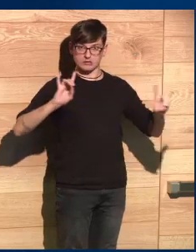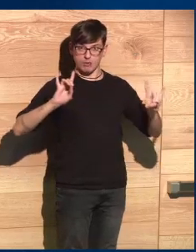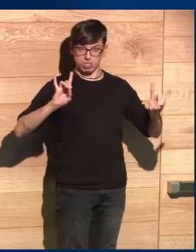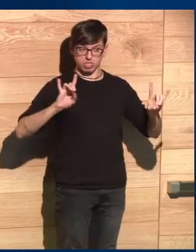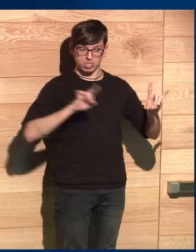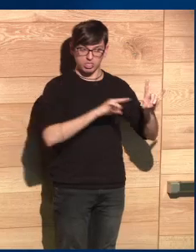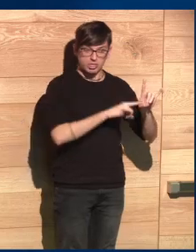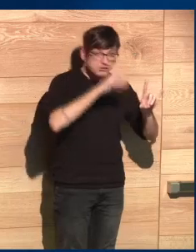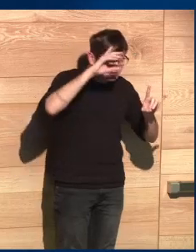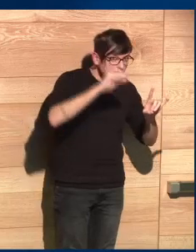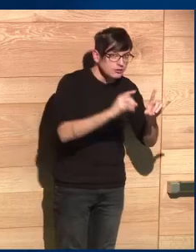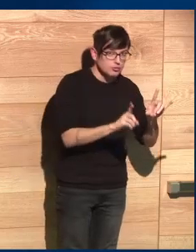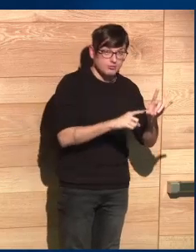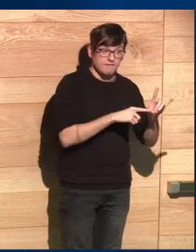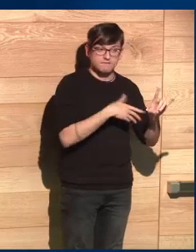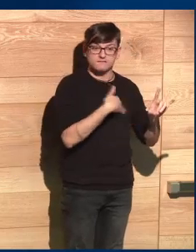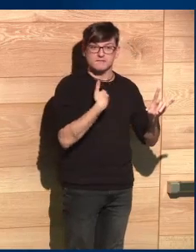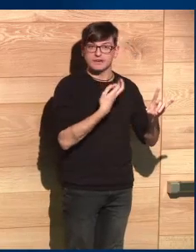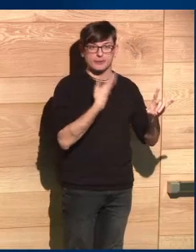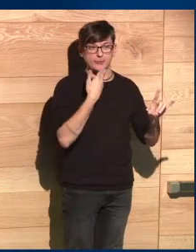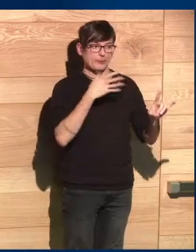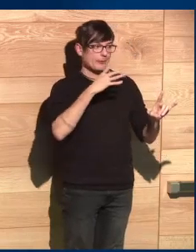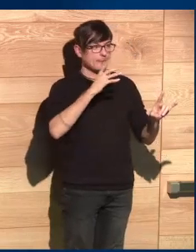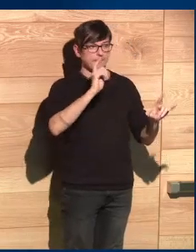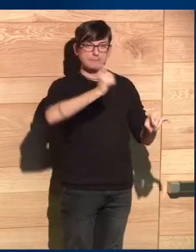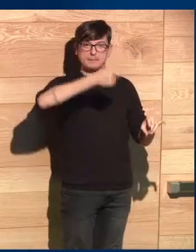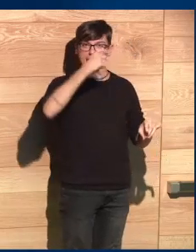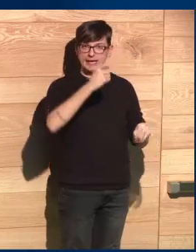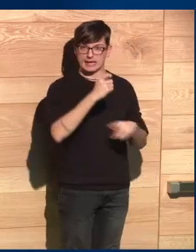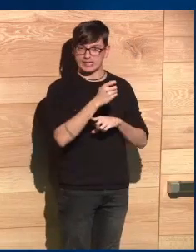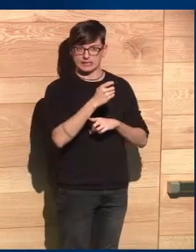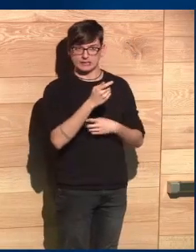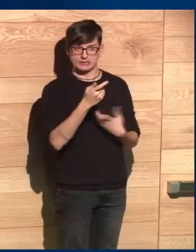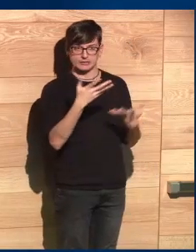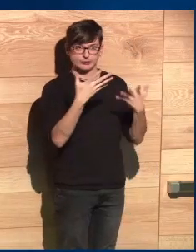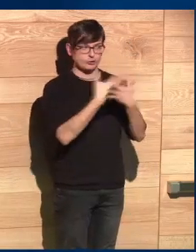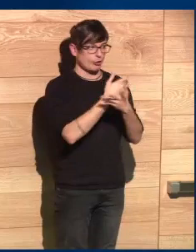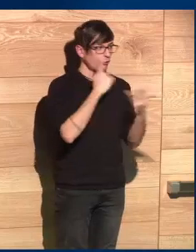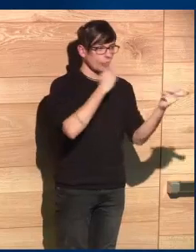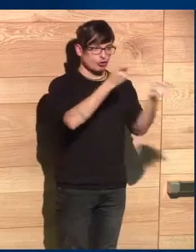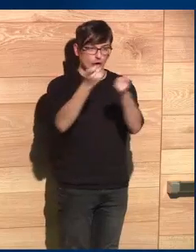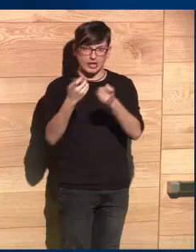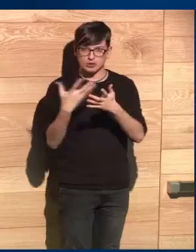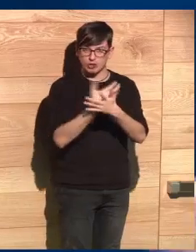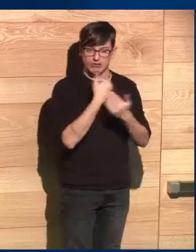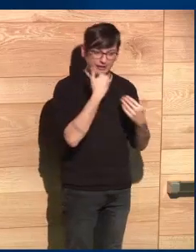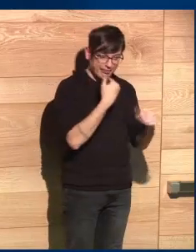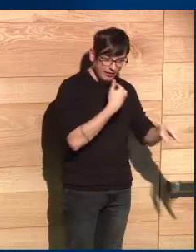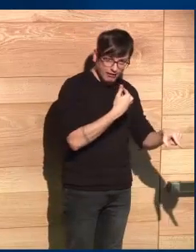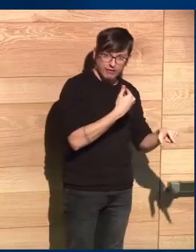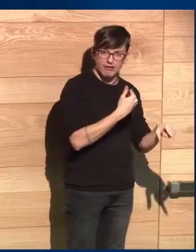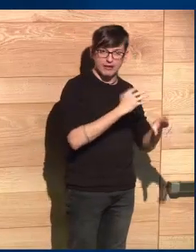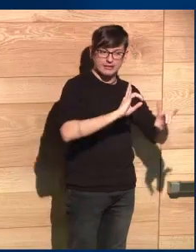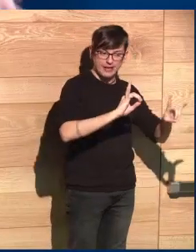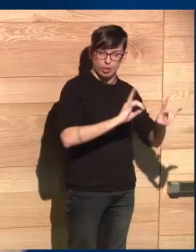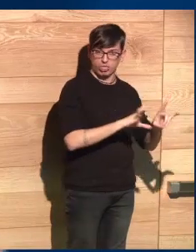realidad no es un altavoz inteligente, sino que lo que quiere ser es la varita mágica que hay en tu casa que que lo controla todo, ¿no? Pues la varita de la